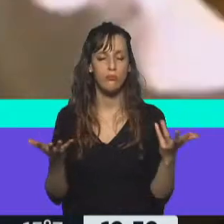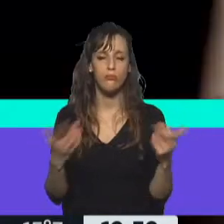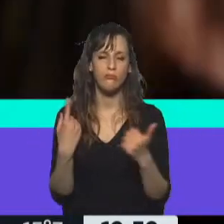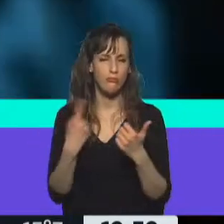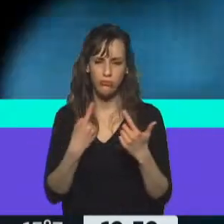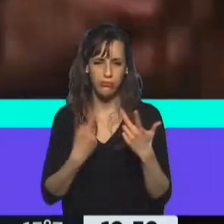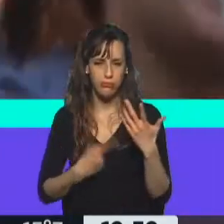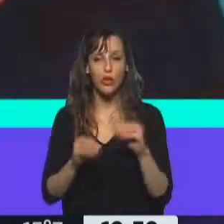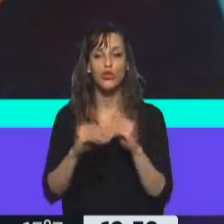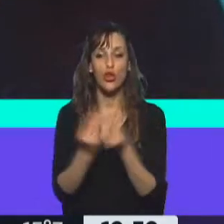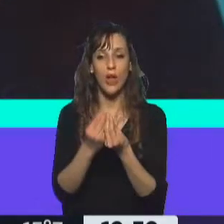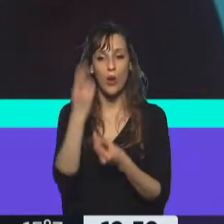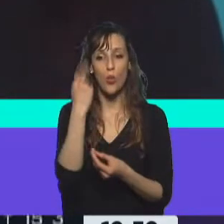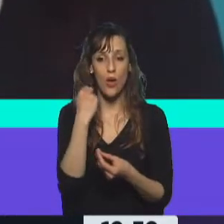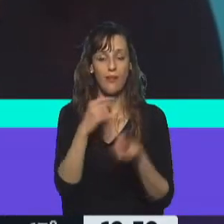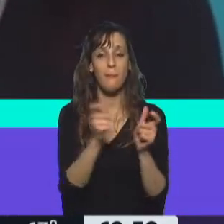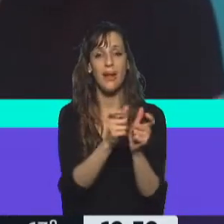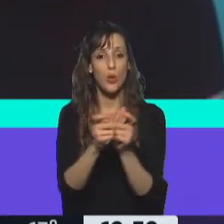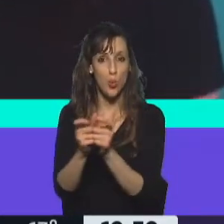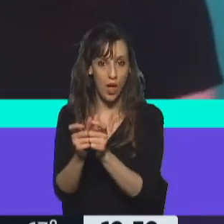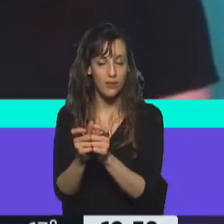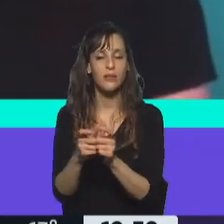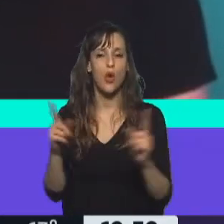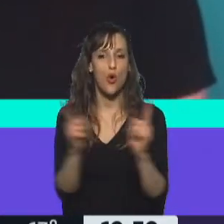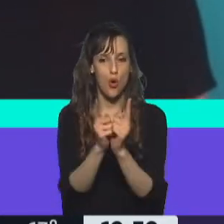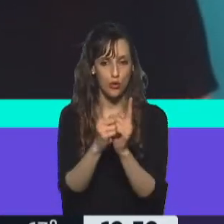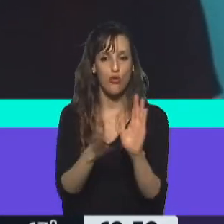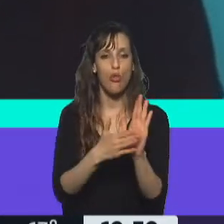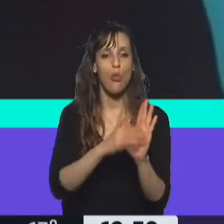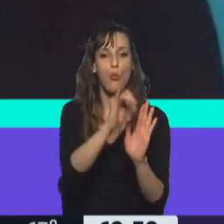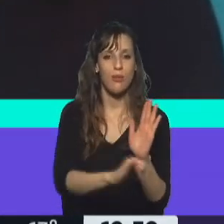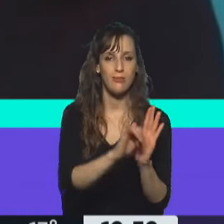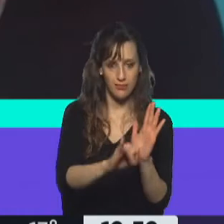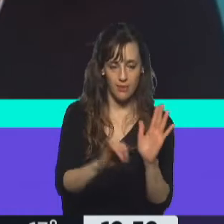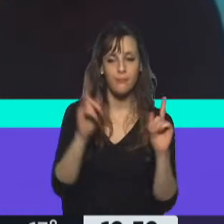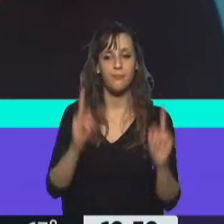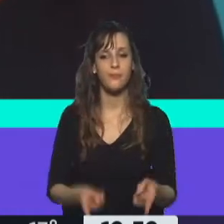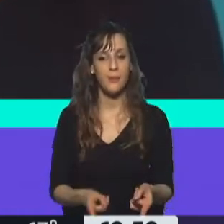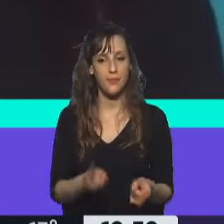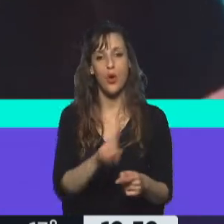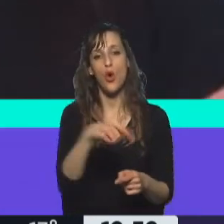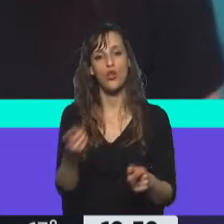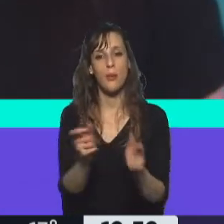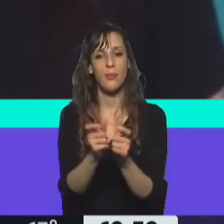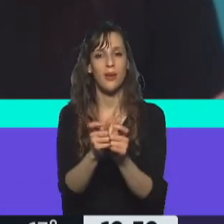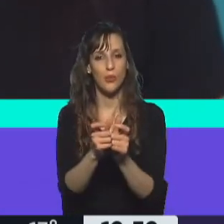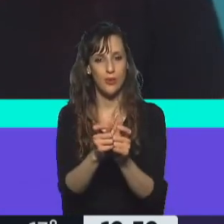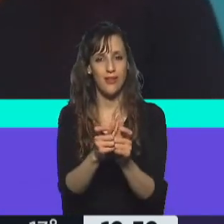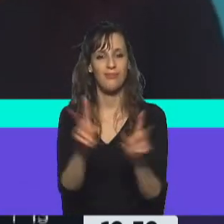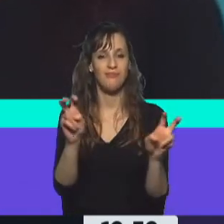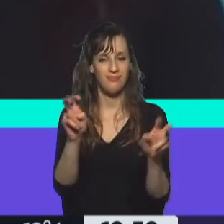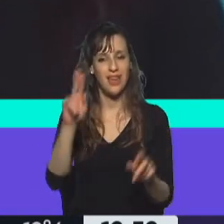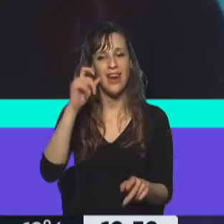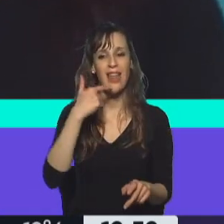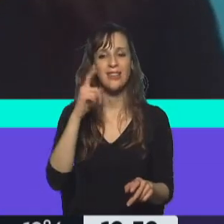Son 9 largometrajes, 10 cortometrajes, entre los que se encuentran también Rescatate con los Pibis, también